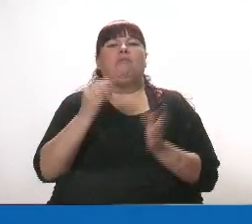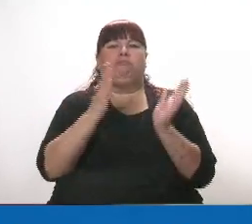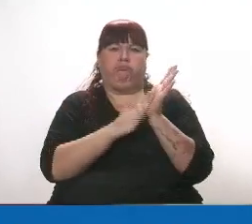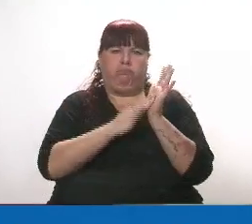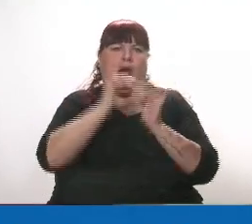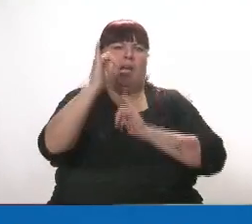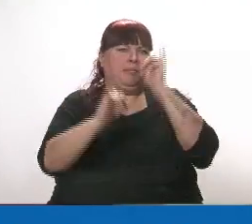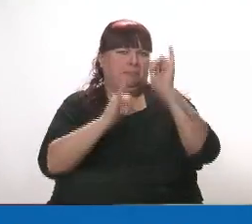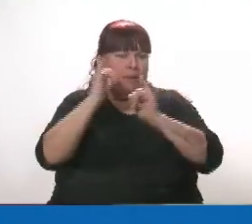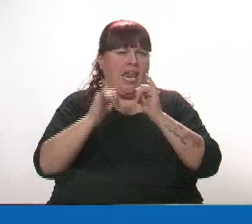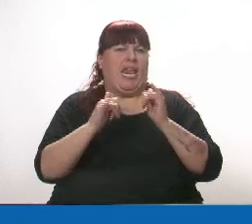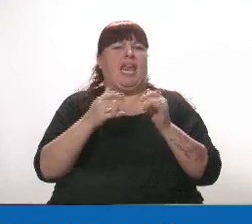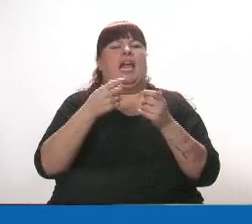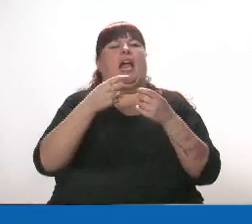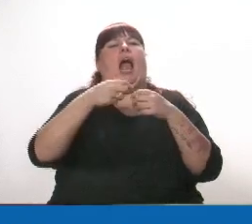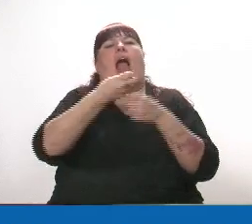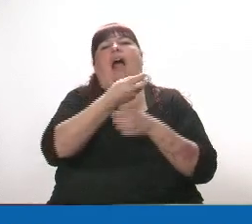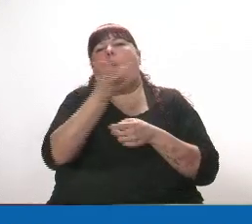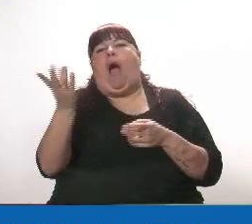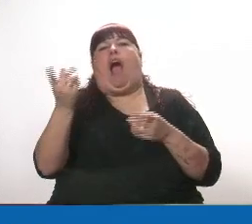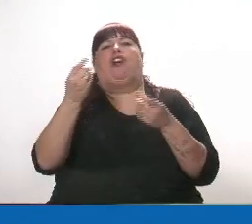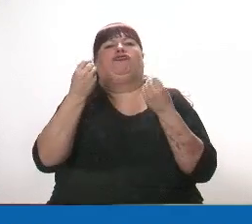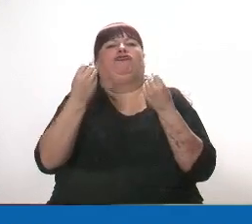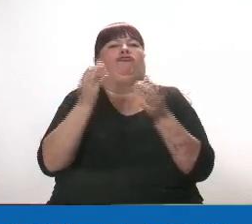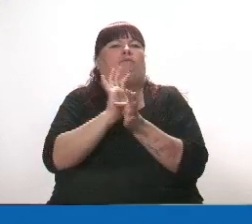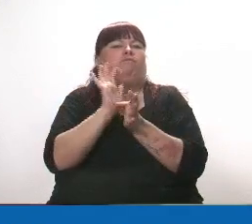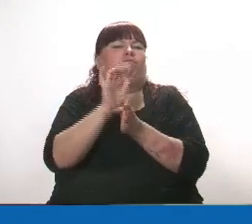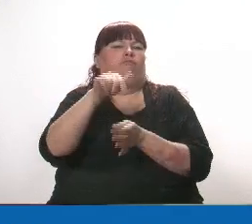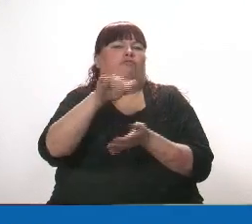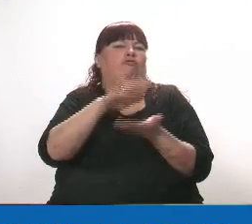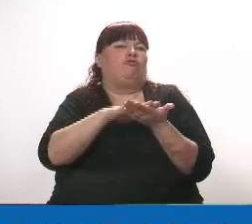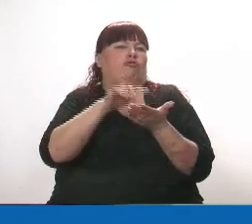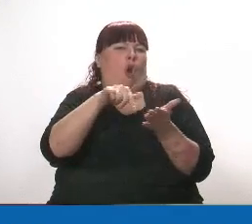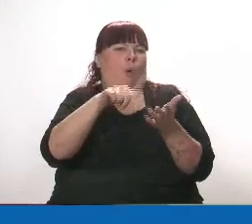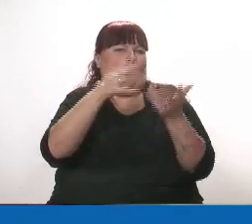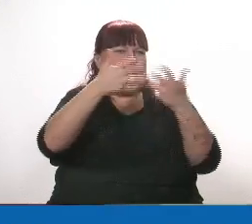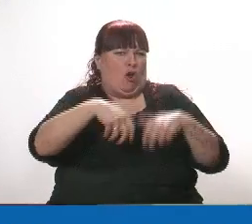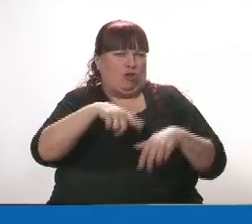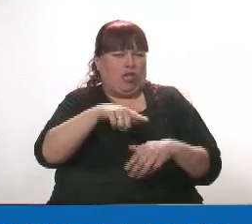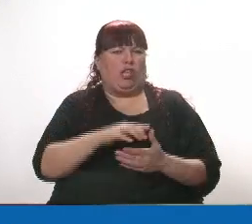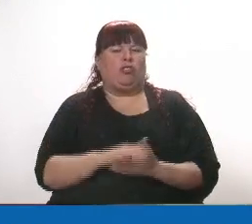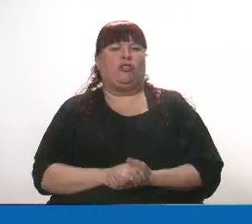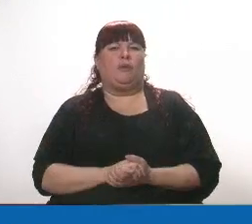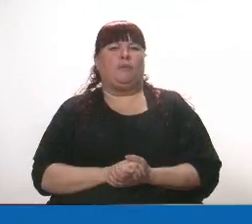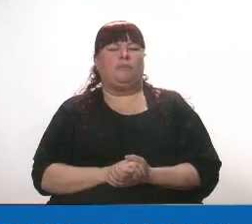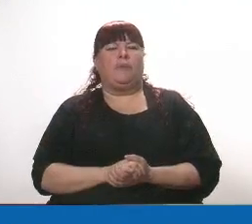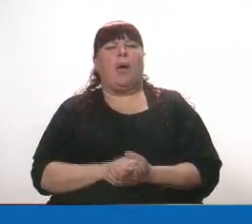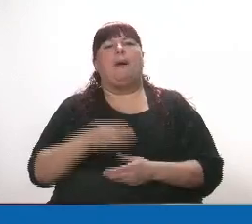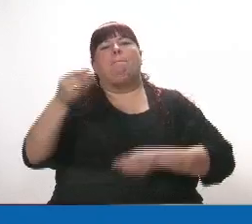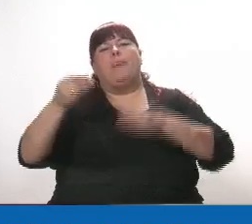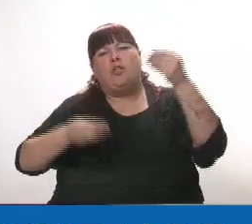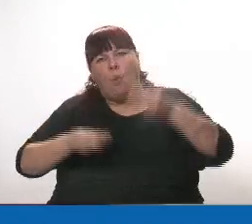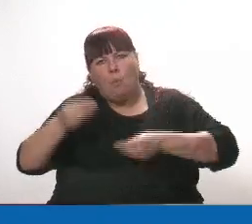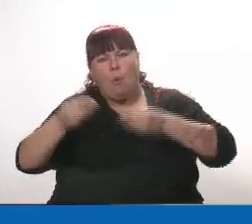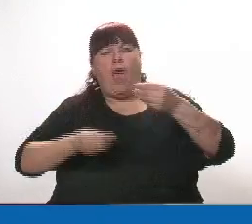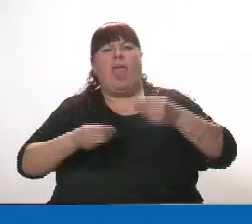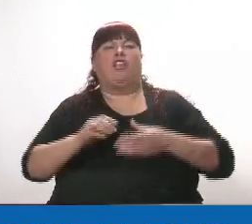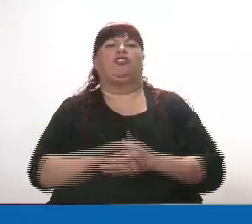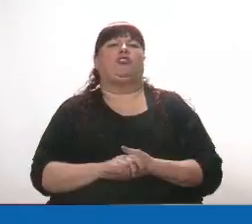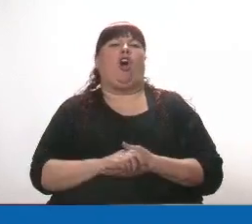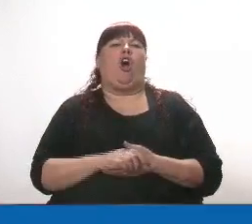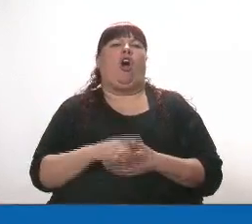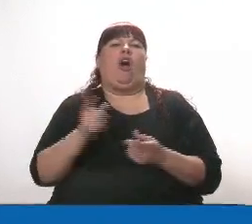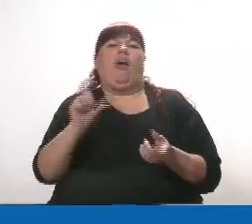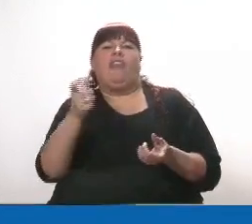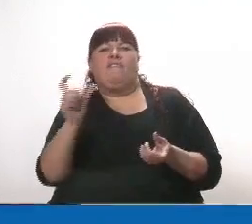argumentación cuantitativa de lo que refiere a esta a este proyecto los presupuestos la